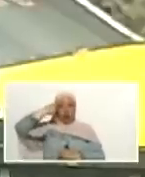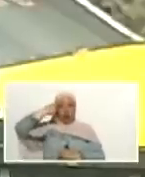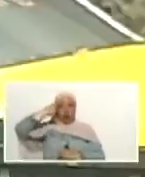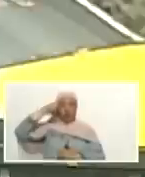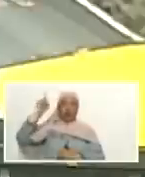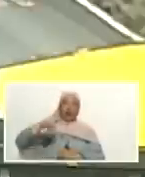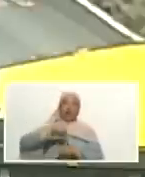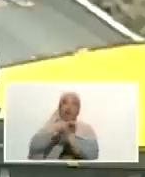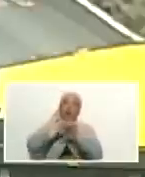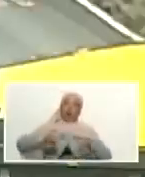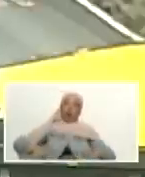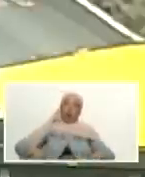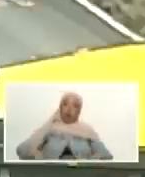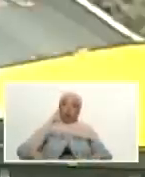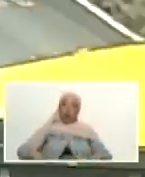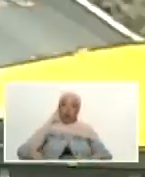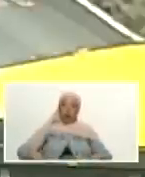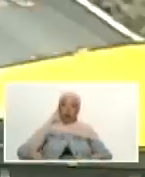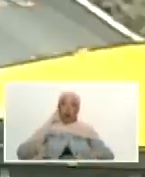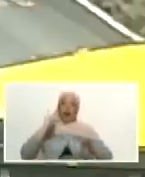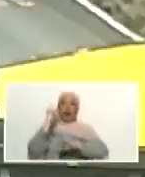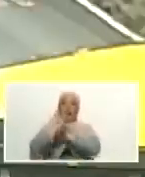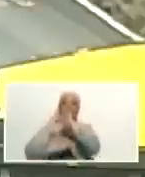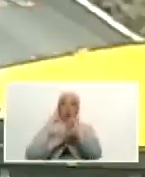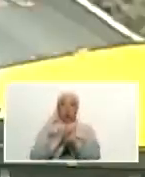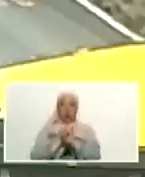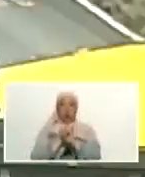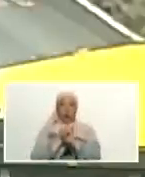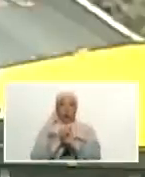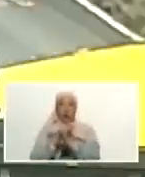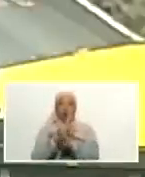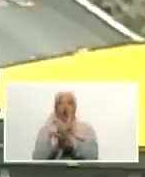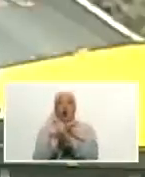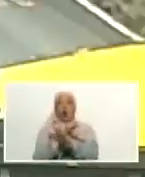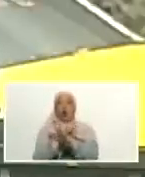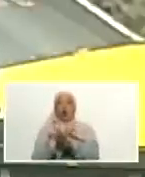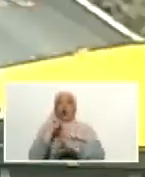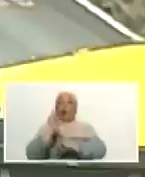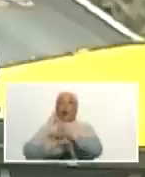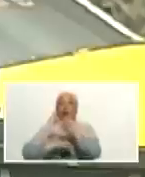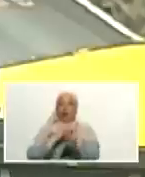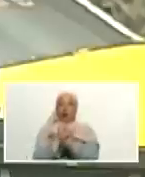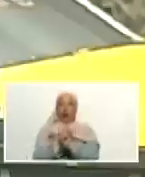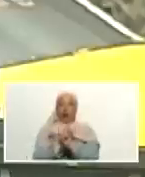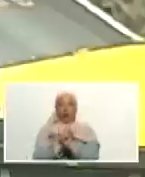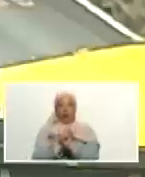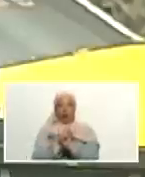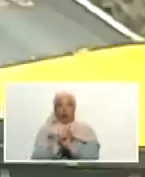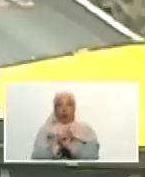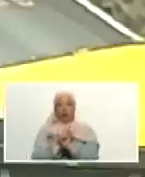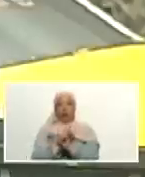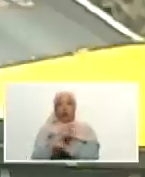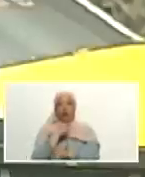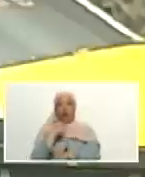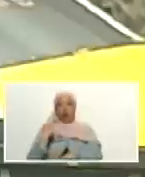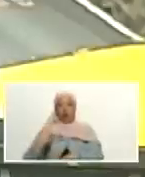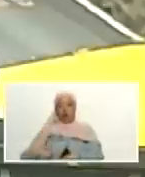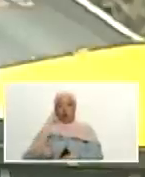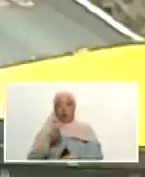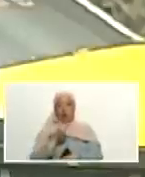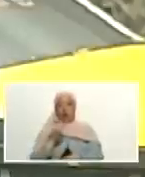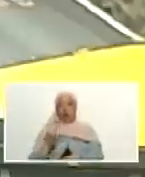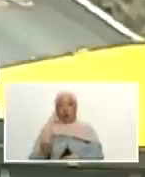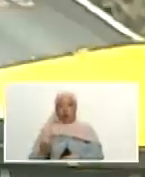Armada actuando en lo internacional, en los Juegos Internacionales, Rusia 2022,